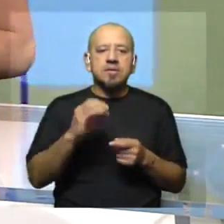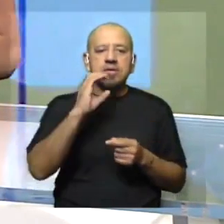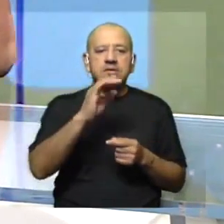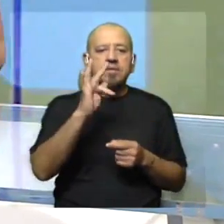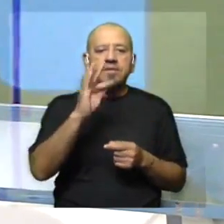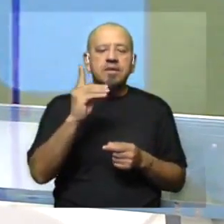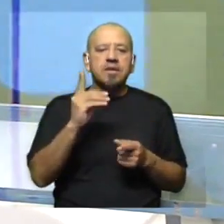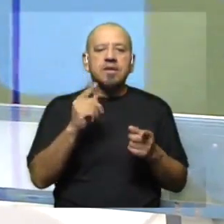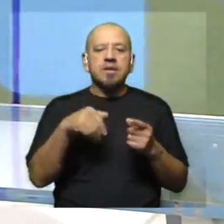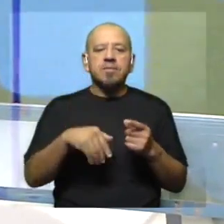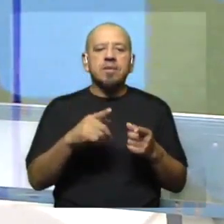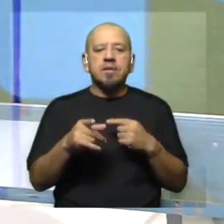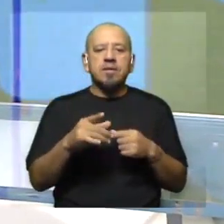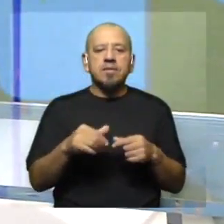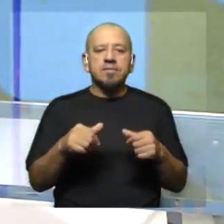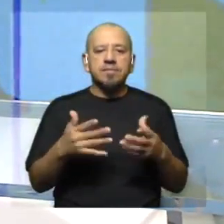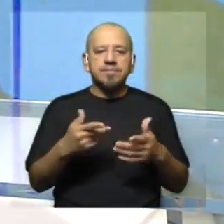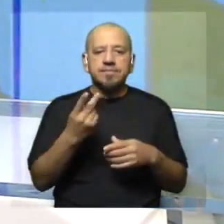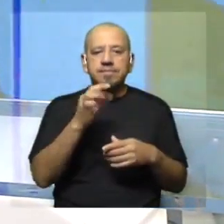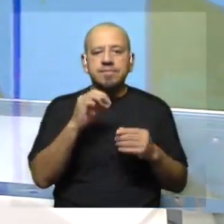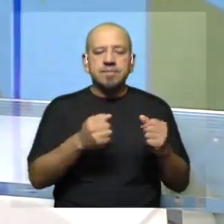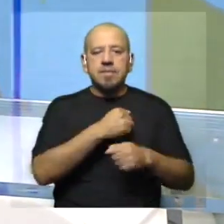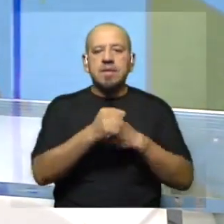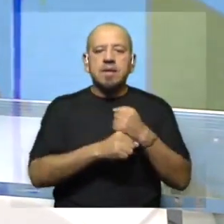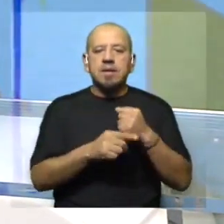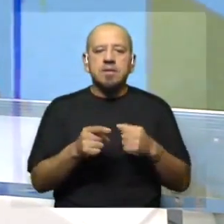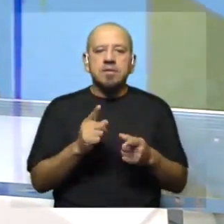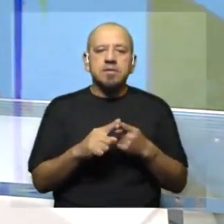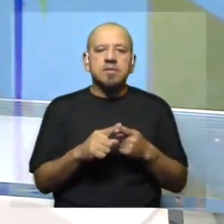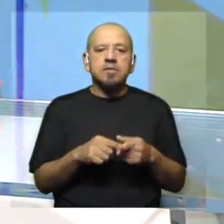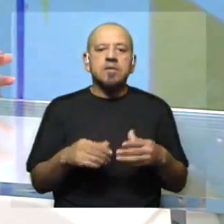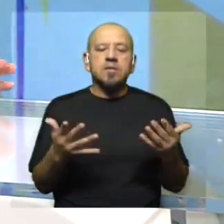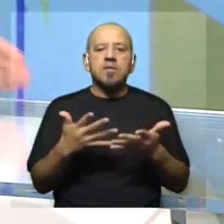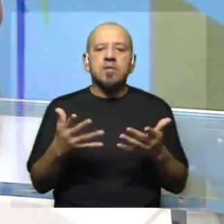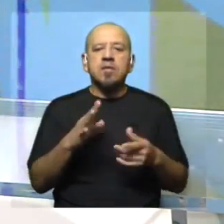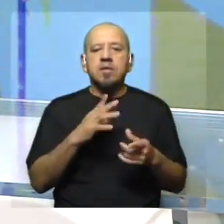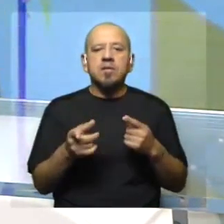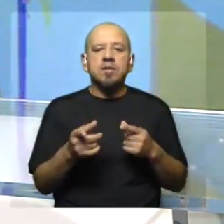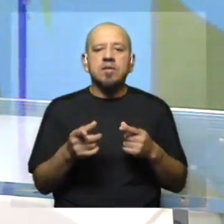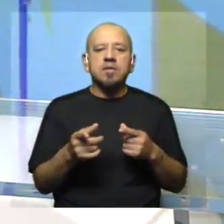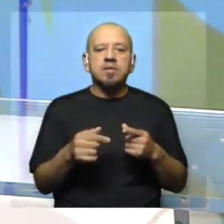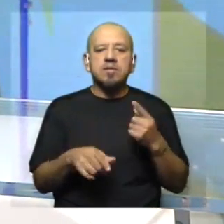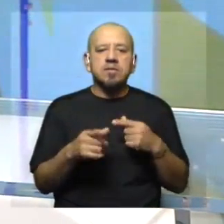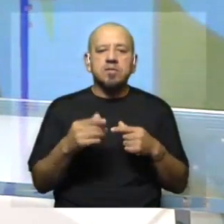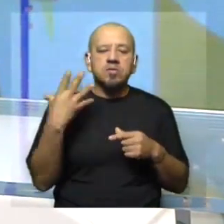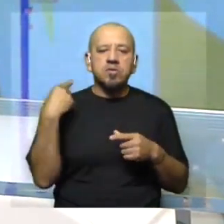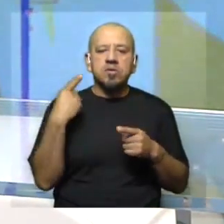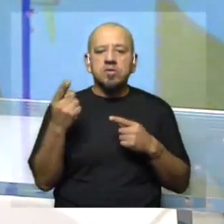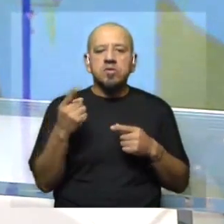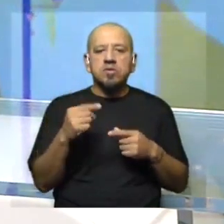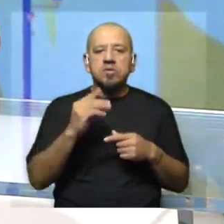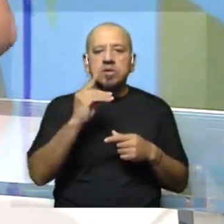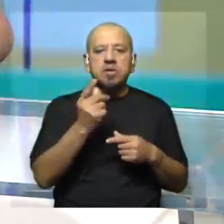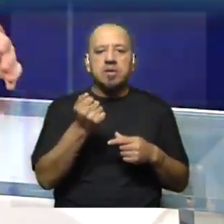estar cumpliendo. Que está cumpliendo. Está cumpliendo 20 años el Centro de Fotografía de Montevideo y nosotros ahora tenemos la suerte de estar con su director, Daniel